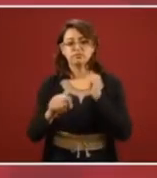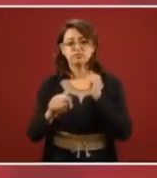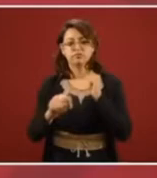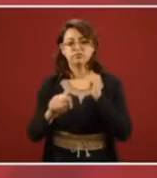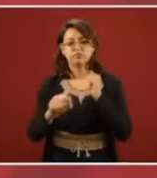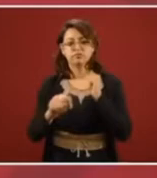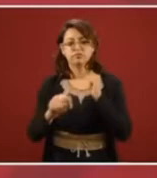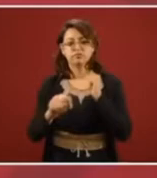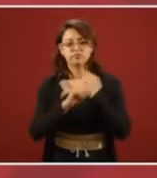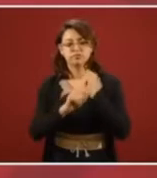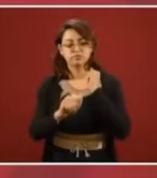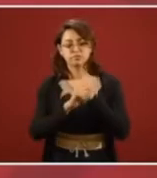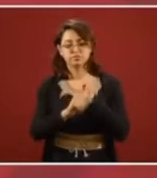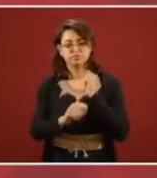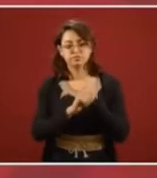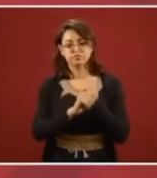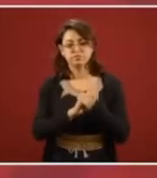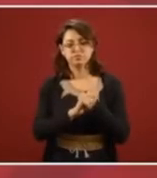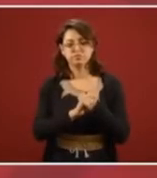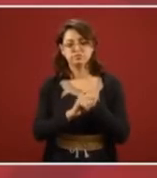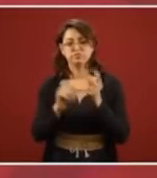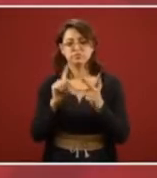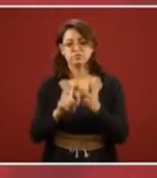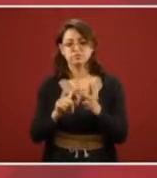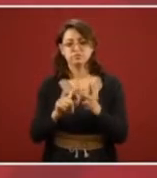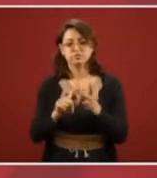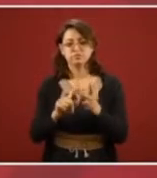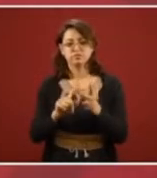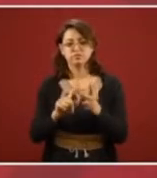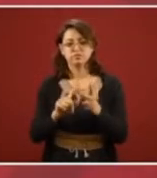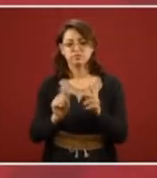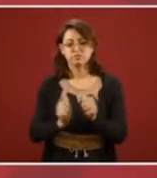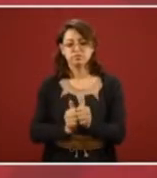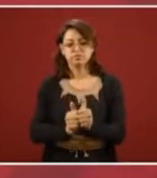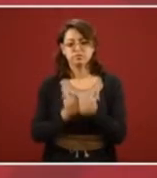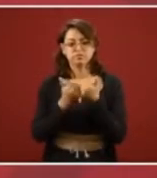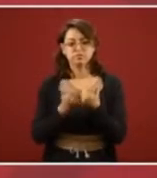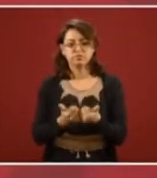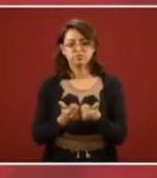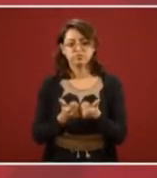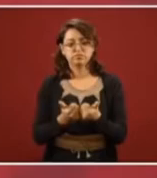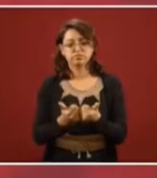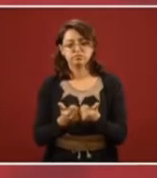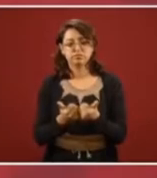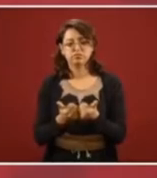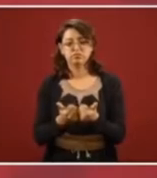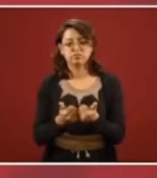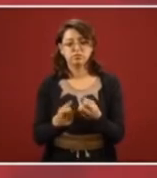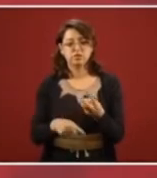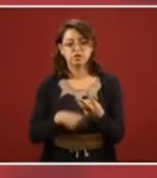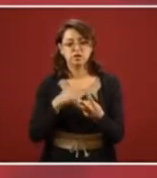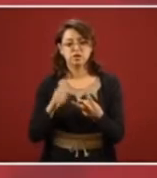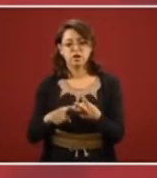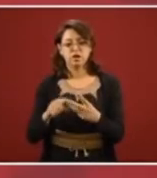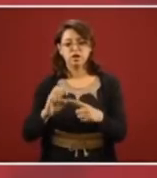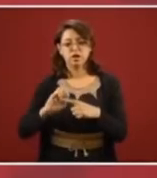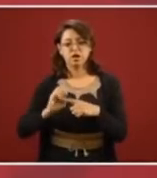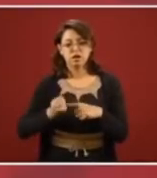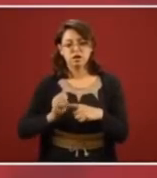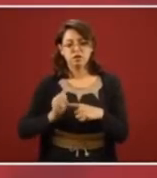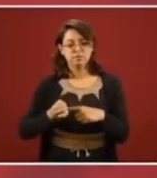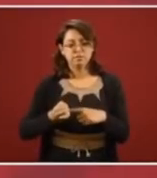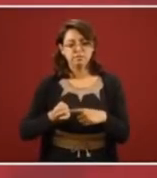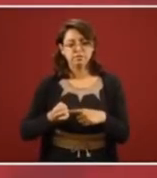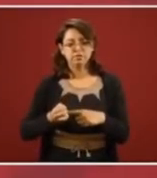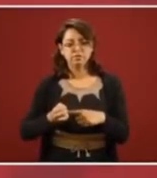transportation del pan red de hecho dijo el pin